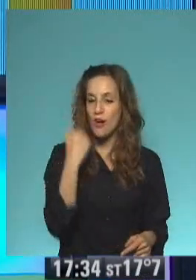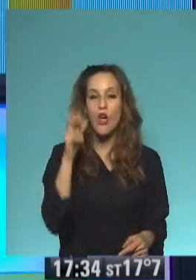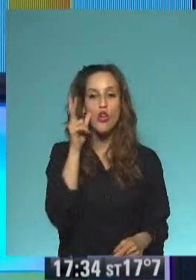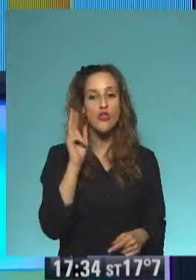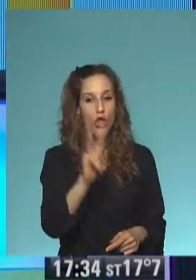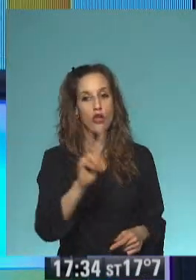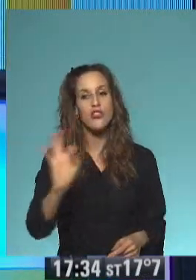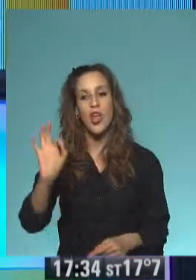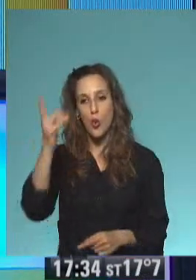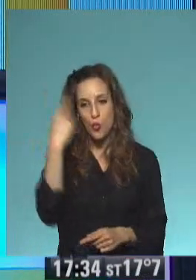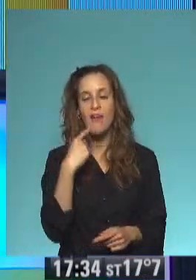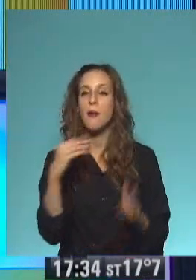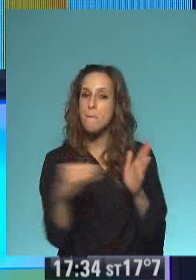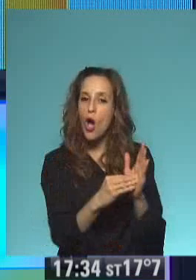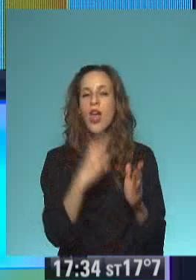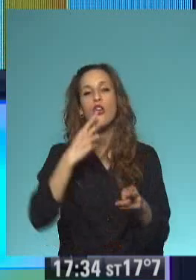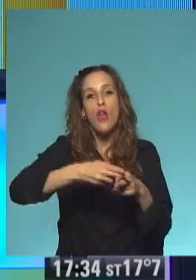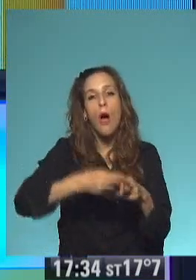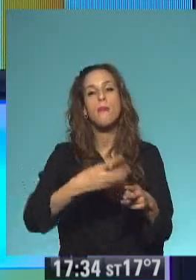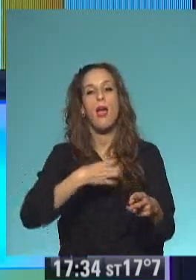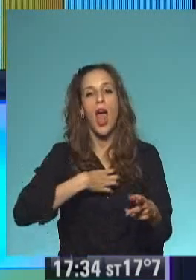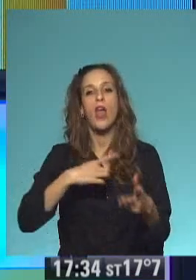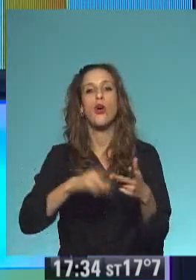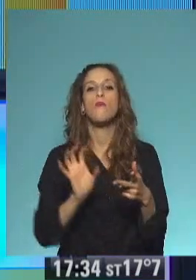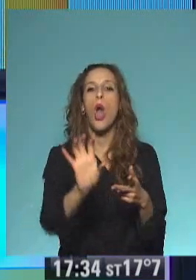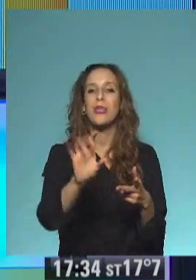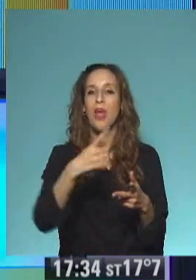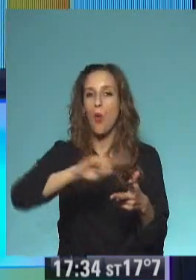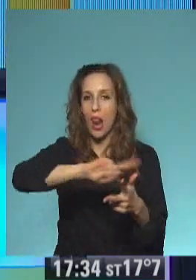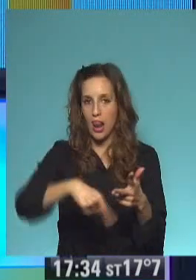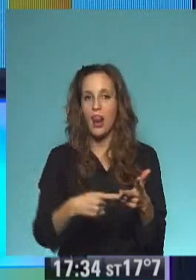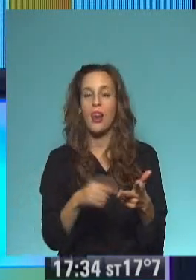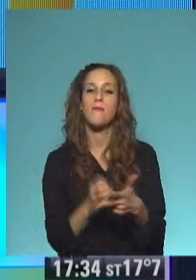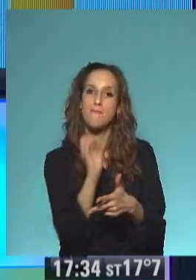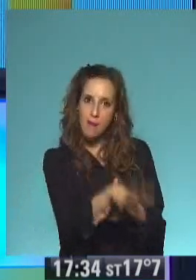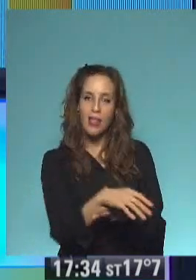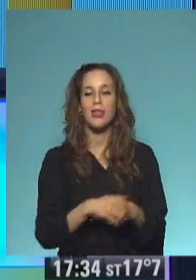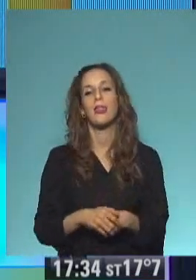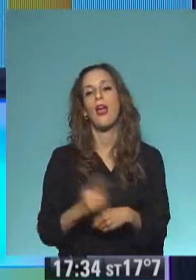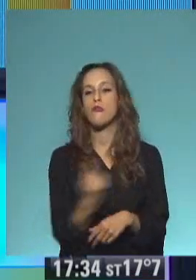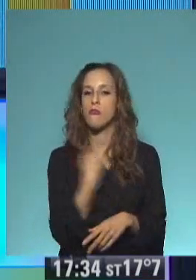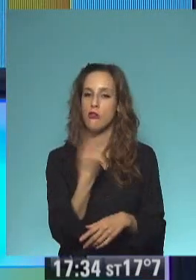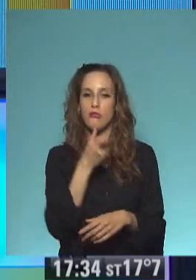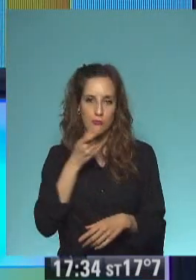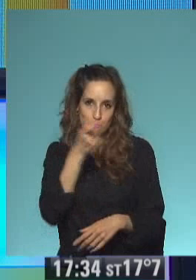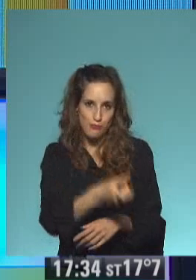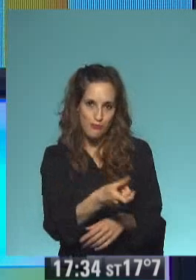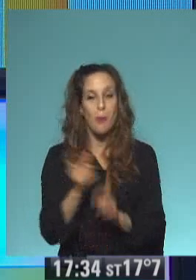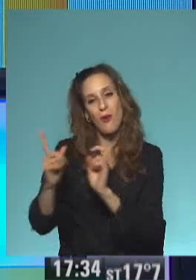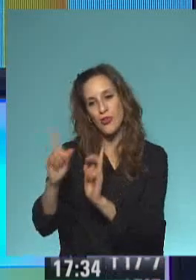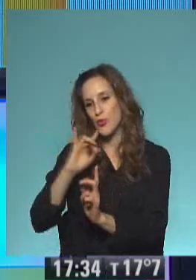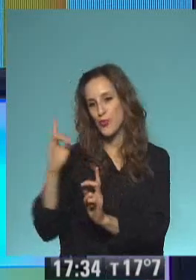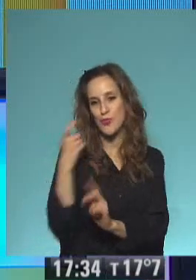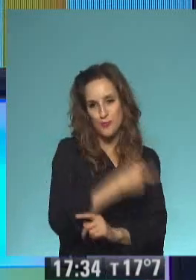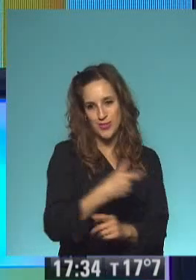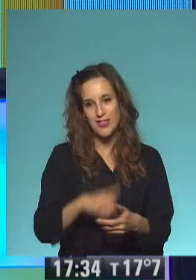1166798209, aclarando su nombre, a qué grado van y desde qué provincia nos escriben. Así sabemos cómo contestarles correctamente. Pero no